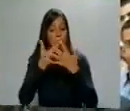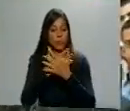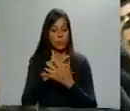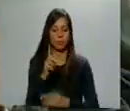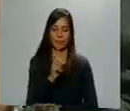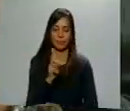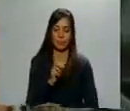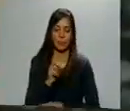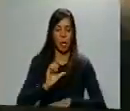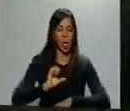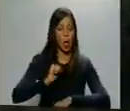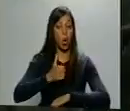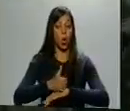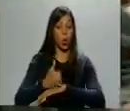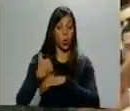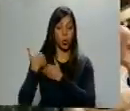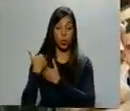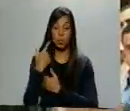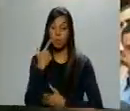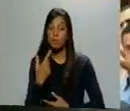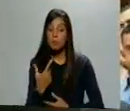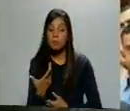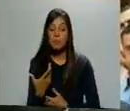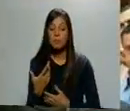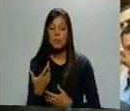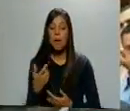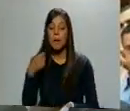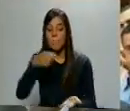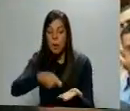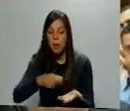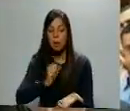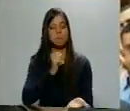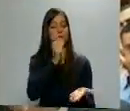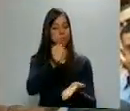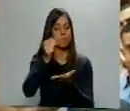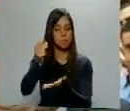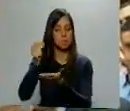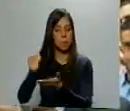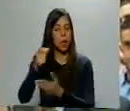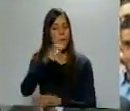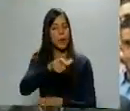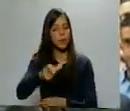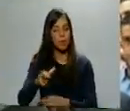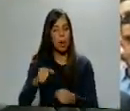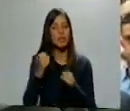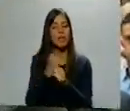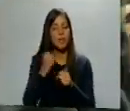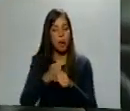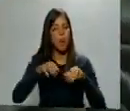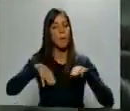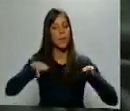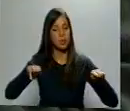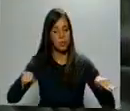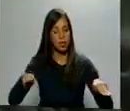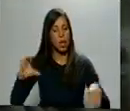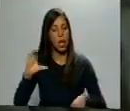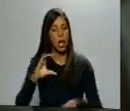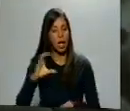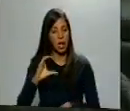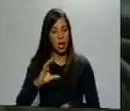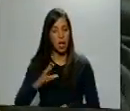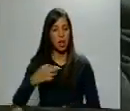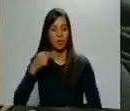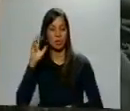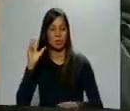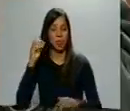junta liquidadora que vaya a esa instancia cumpla cabalmente con los trabajadores y las trabajadoras y podamos hacer